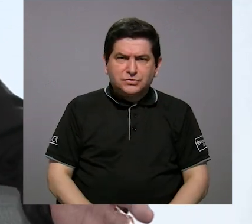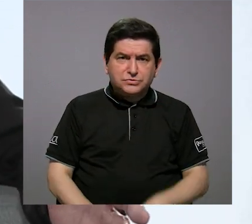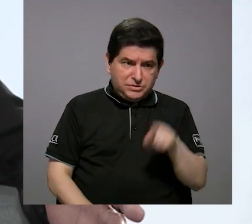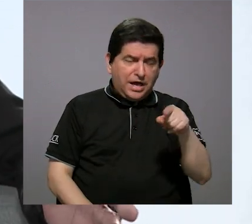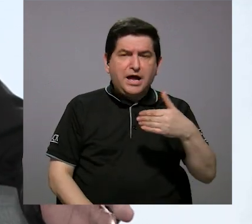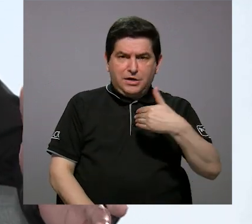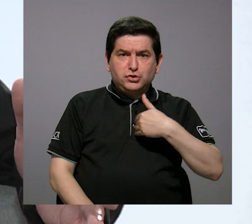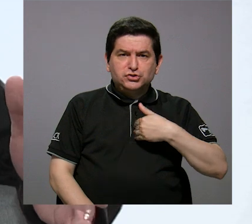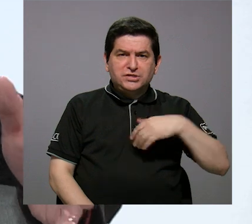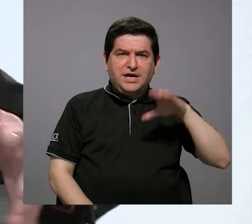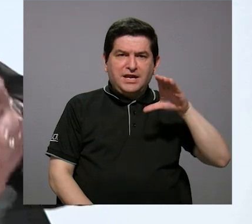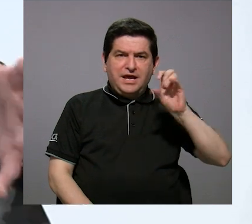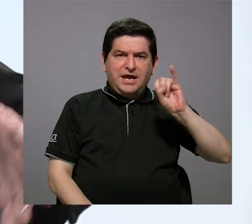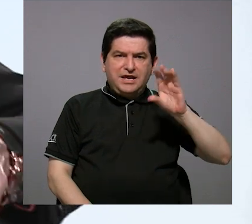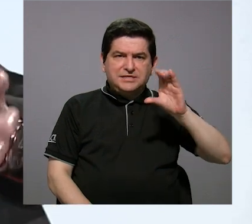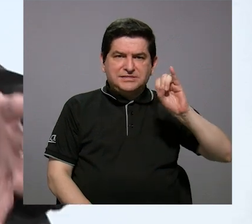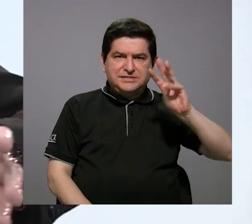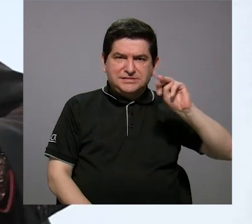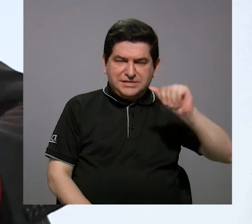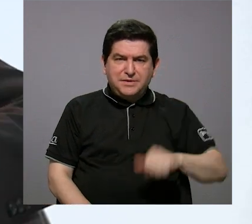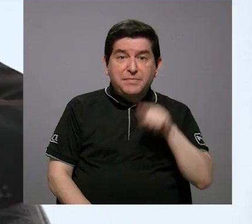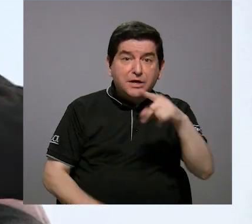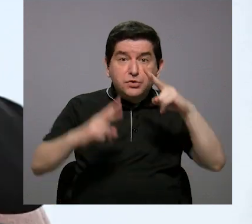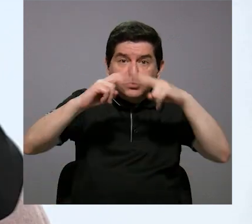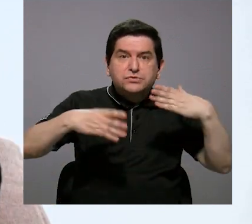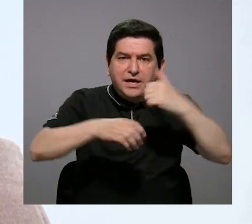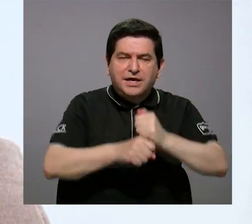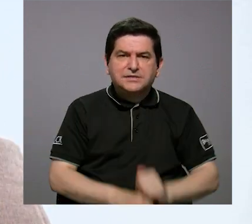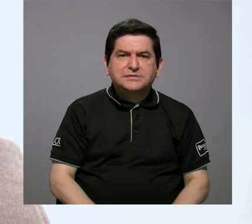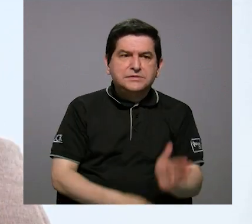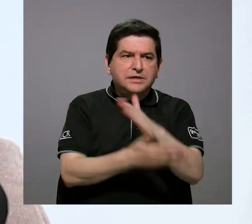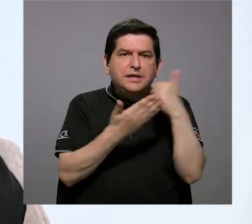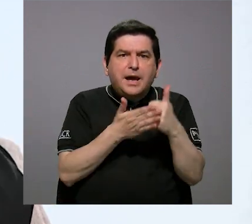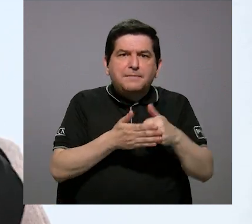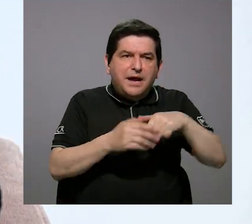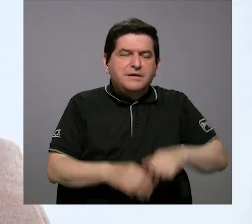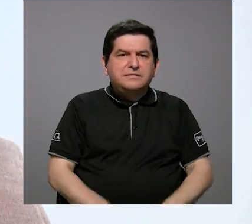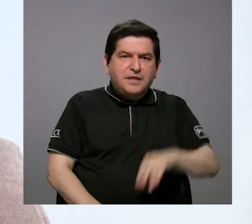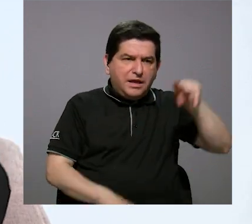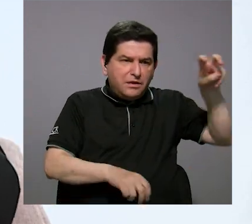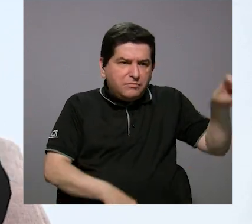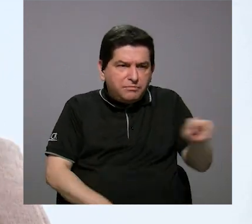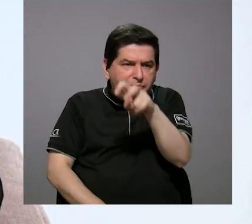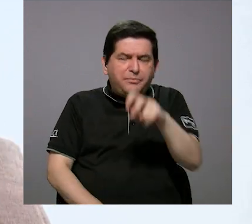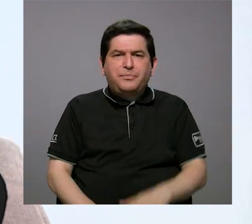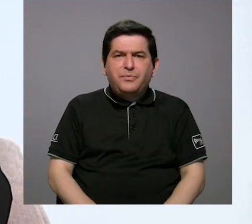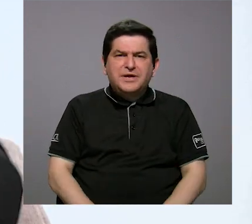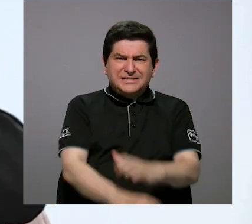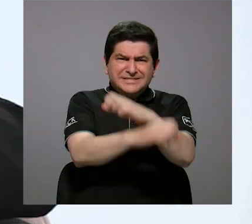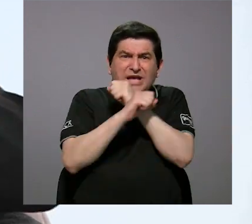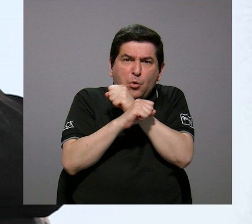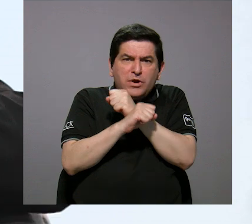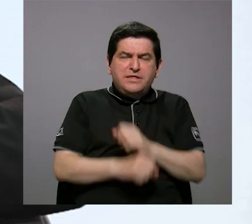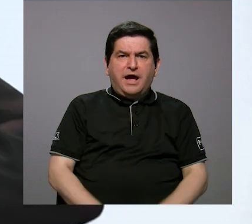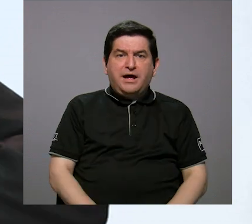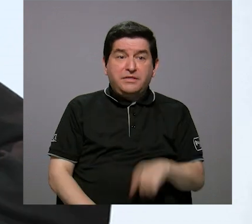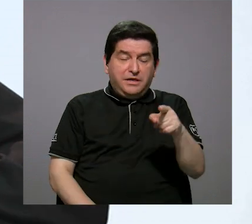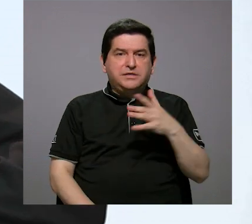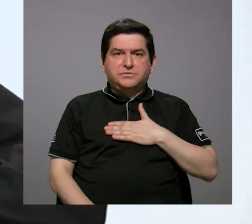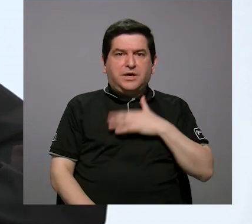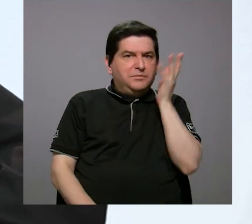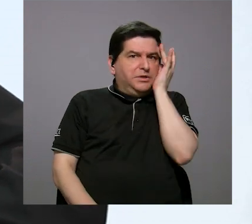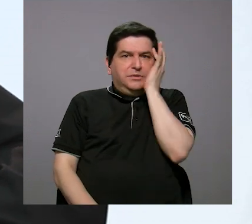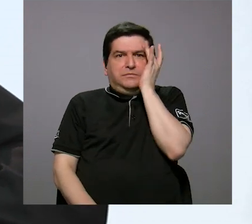en el SISIMA y ustedes están haciendo todos los análisis. Coméntenos de toda la parte de transporte, la seguridad del embalaje. Eso me